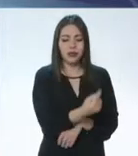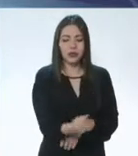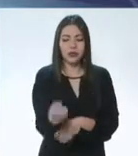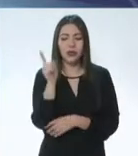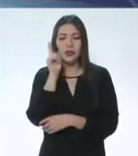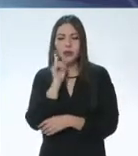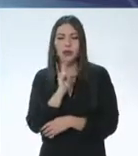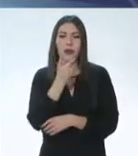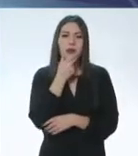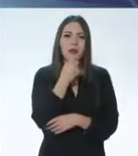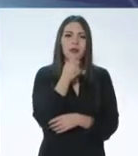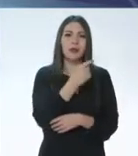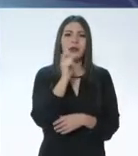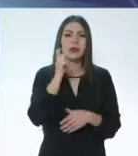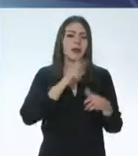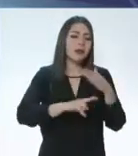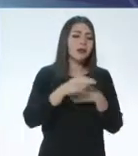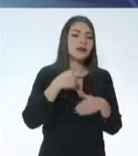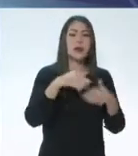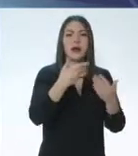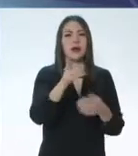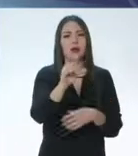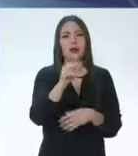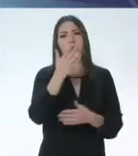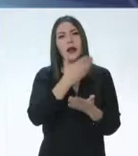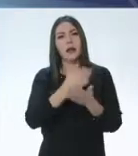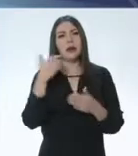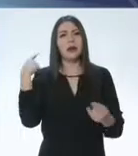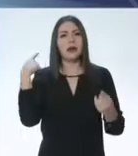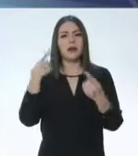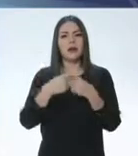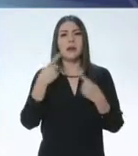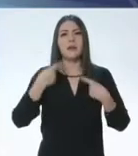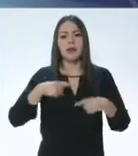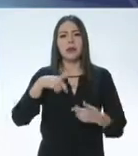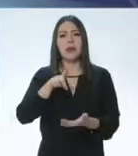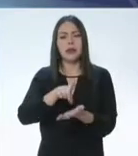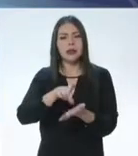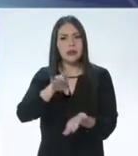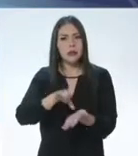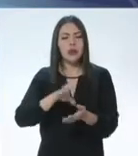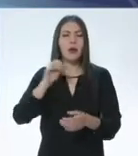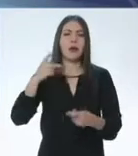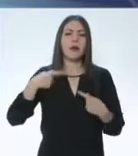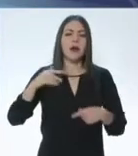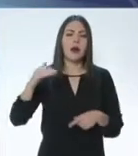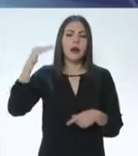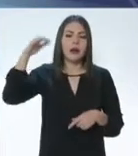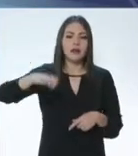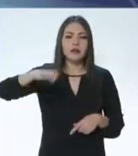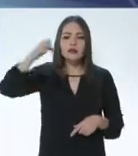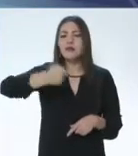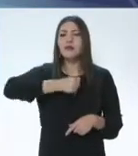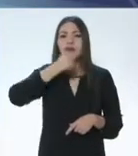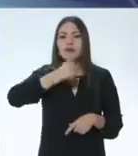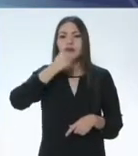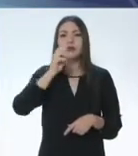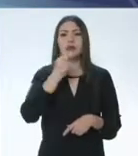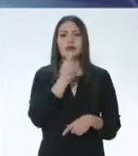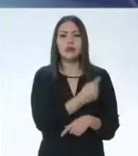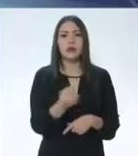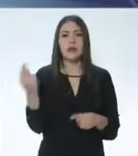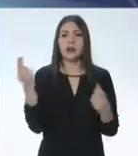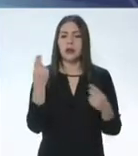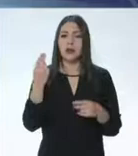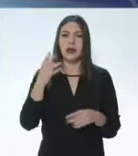discapacidad, personas con enfermedades crónicas, adultos mayores, a lo largo de nuestra vida y en muchos momentos necesitamos cuidados. Y si el Estado no asume que tiene una